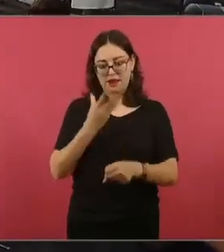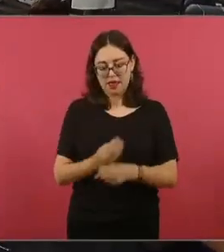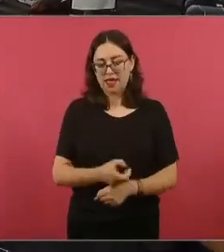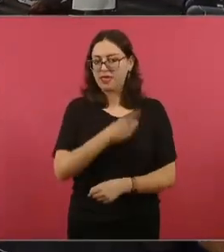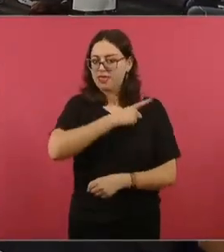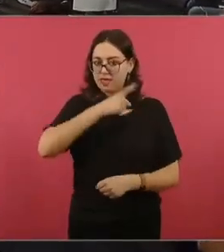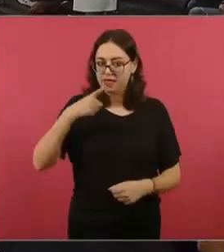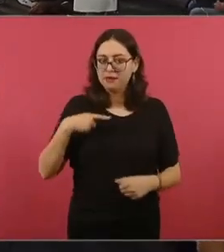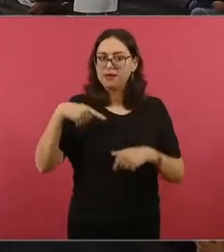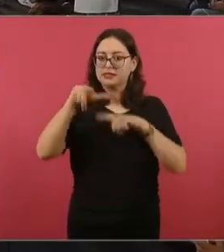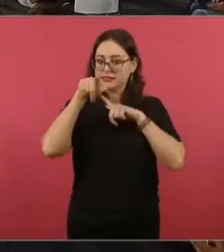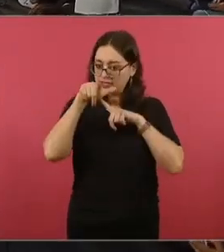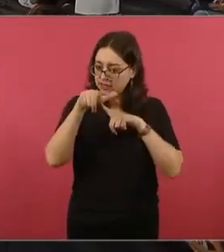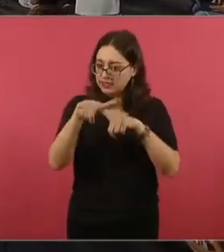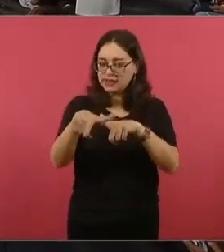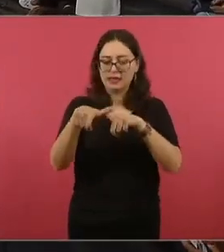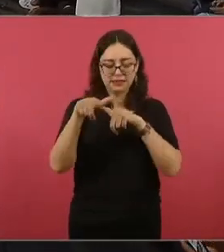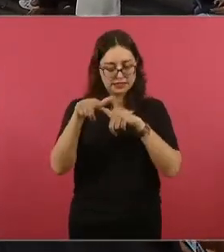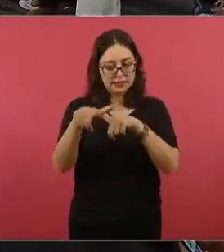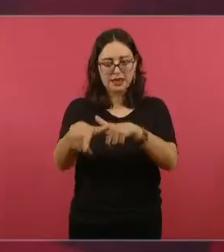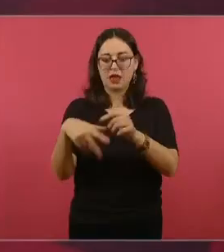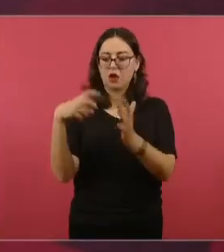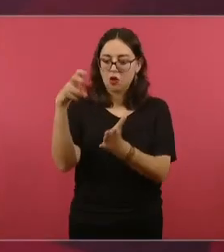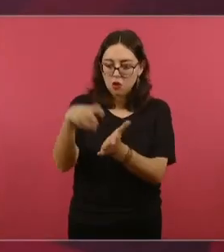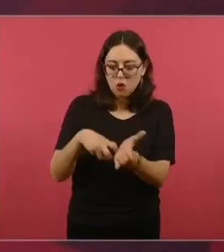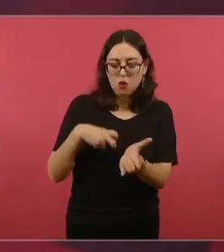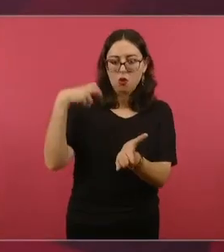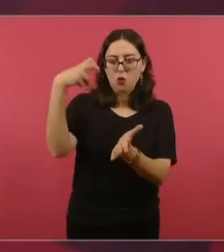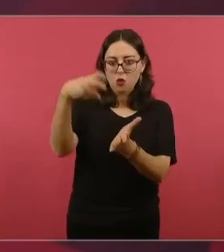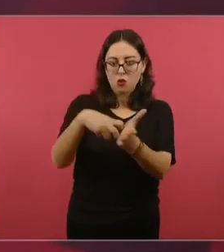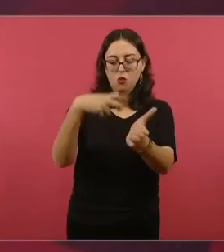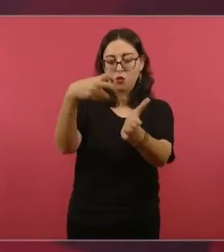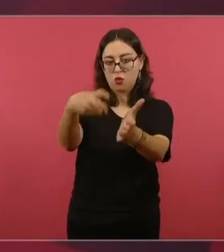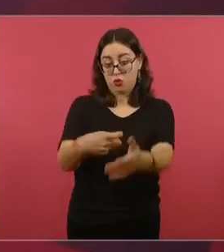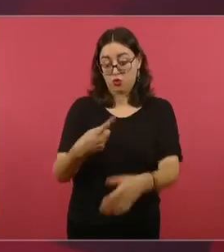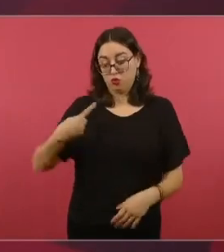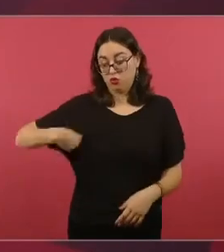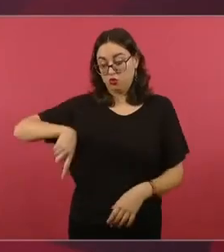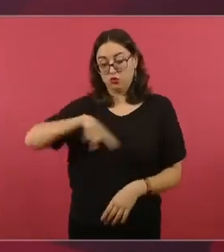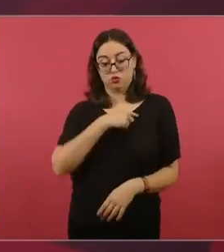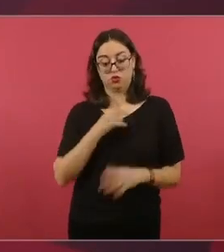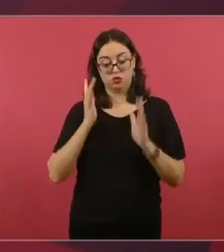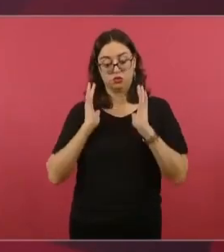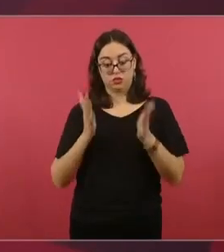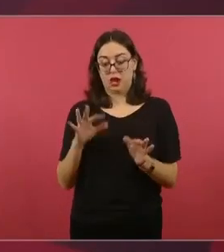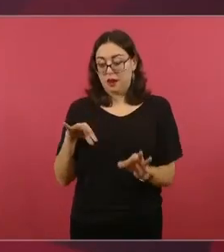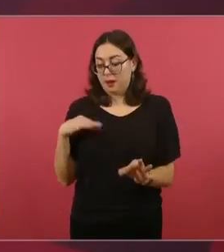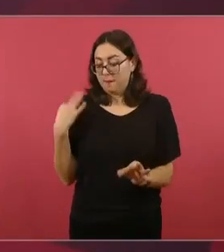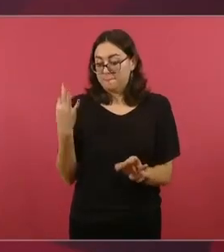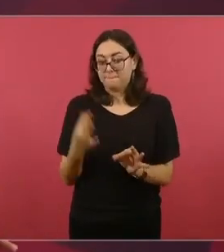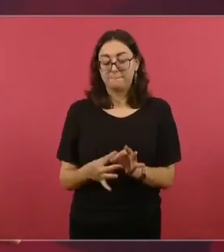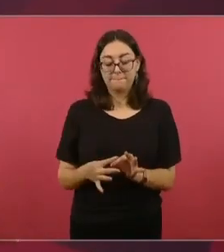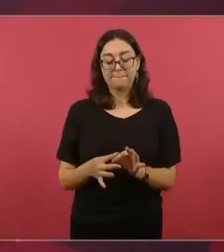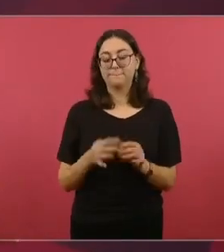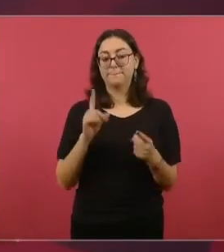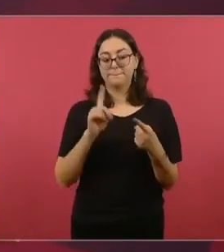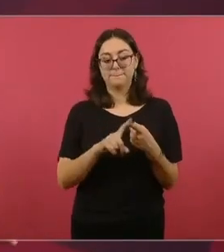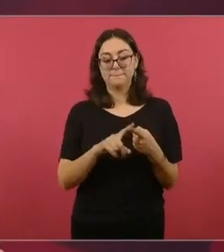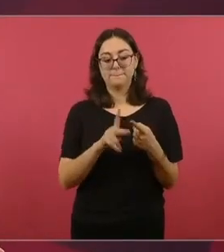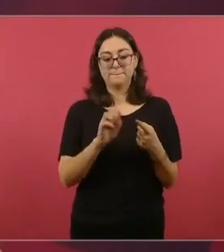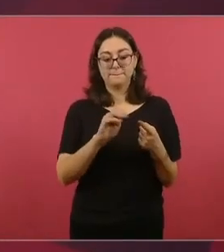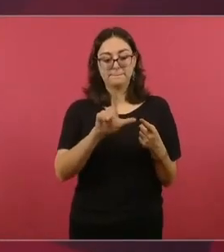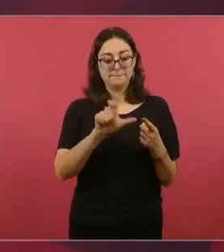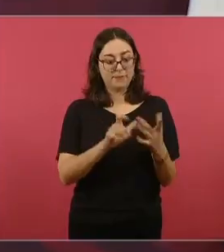la caída en la producción, impulsar la refinación y rescatar a Pemex. Y lo mismo en la